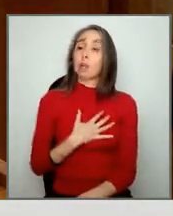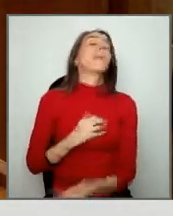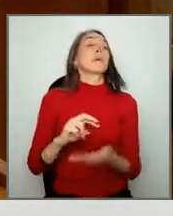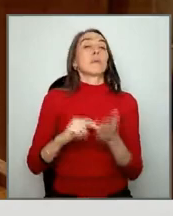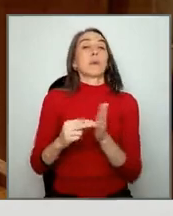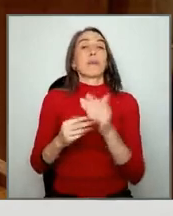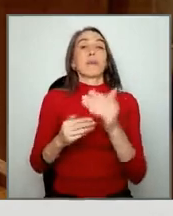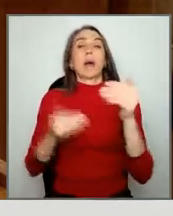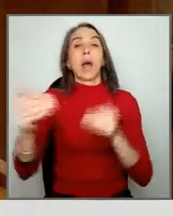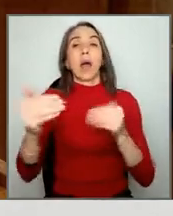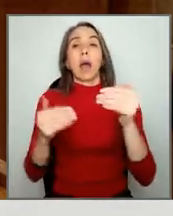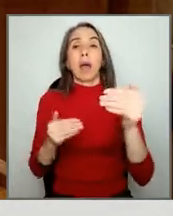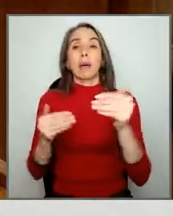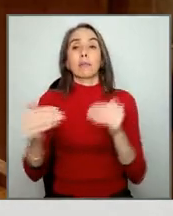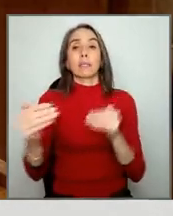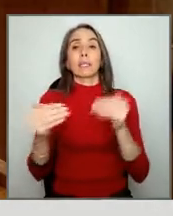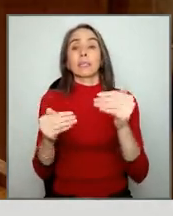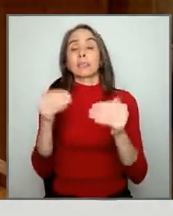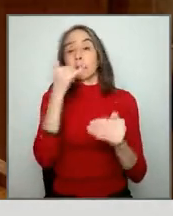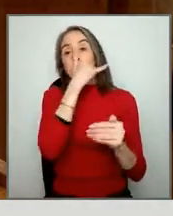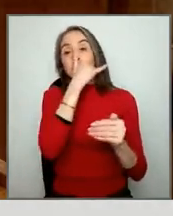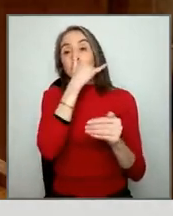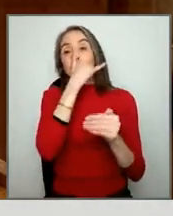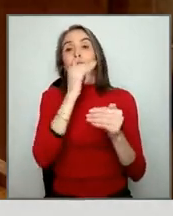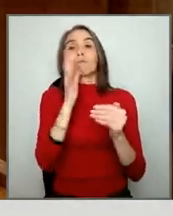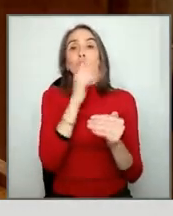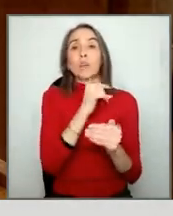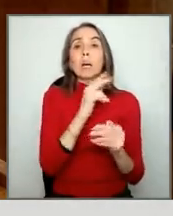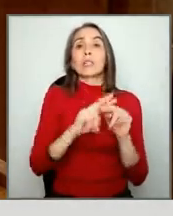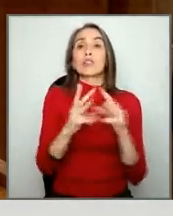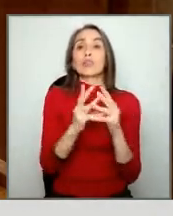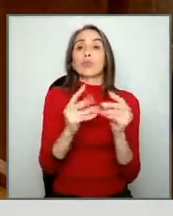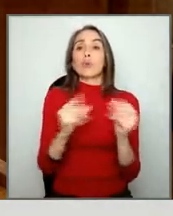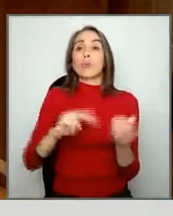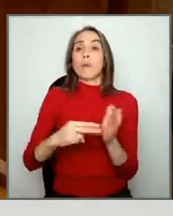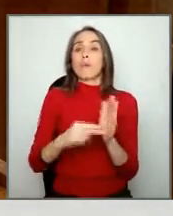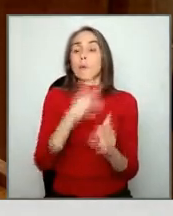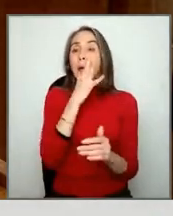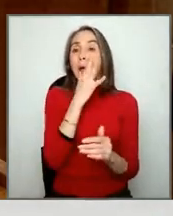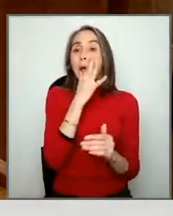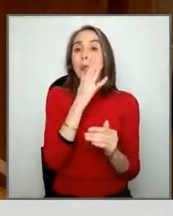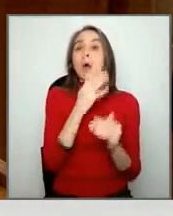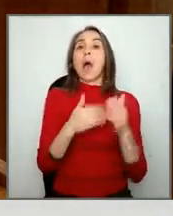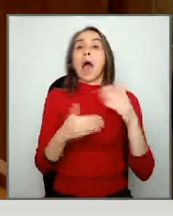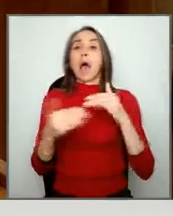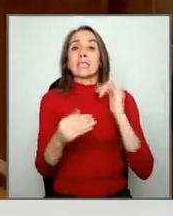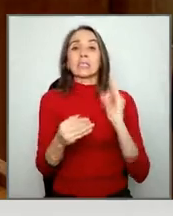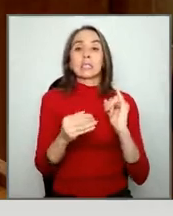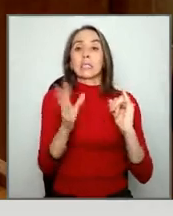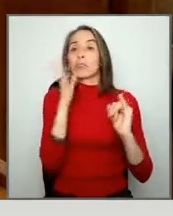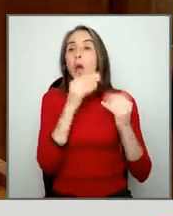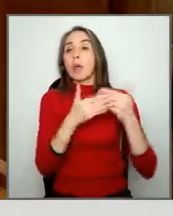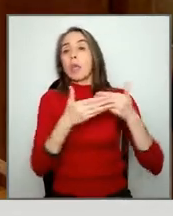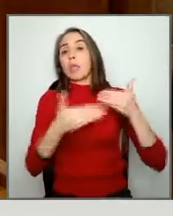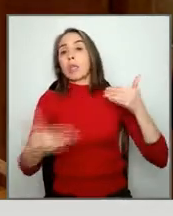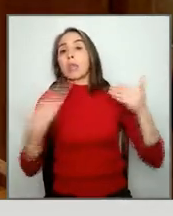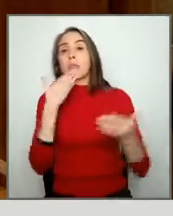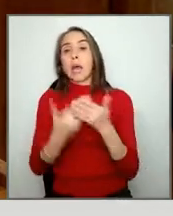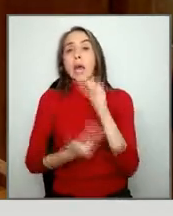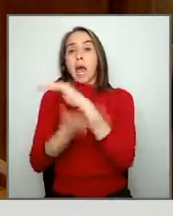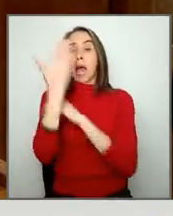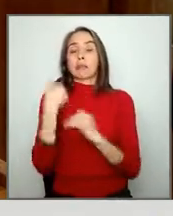las instancias encargadas de solucionar el problema de la escasez hídricas vuelvo a repetir son eternas cuando yo era estudiante de Medicina